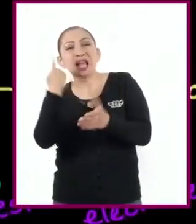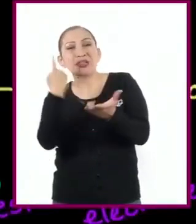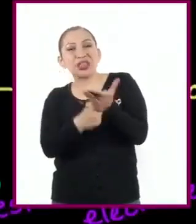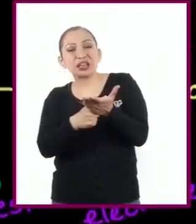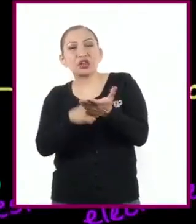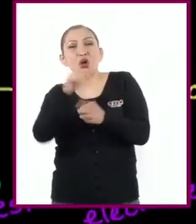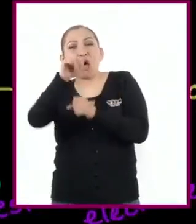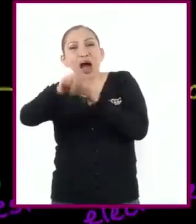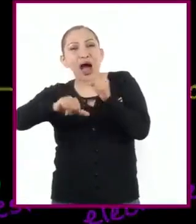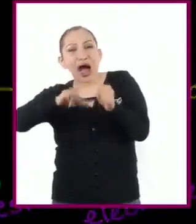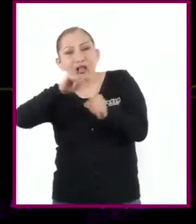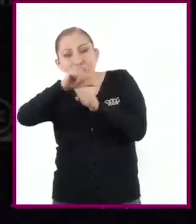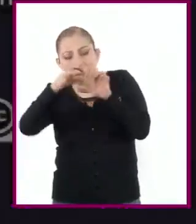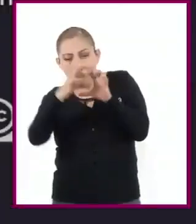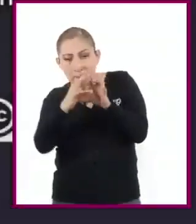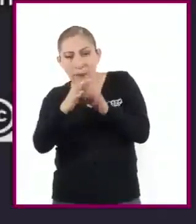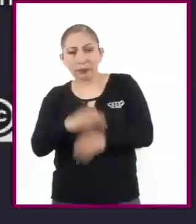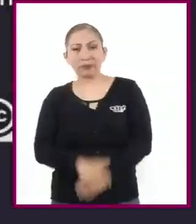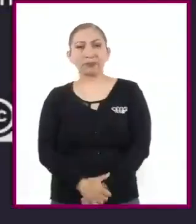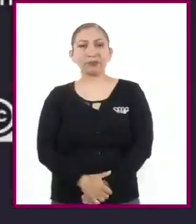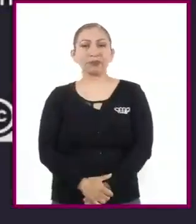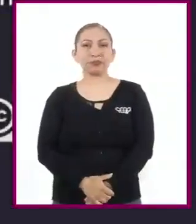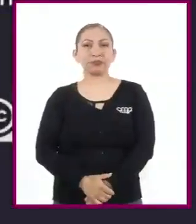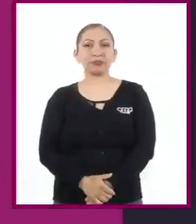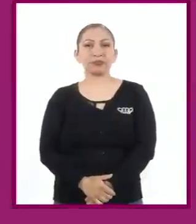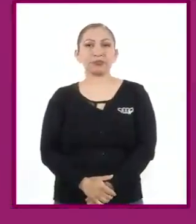nivel atómico.